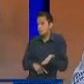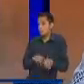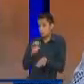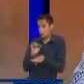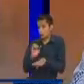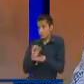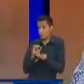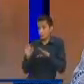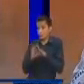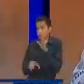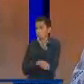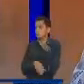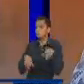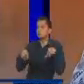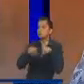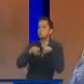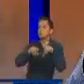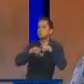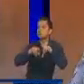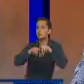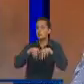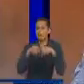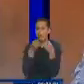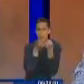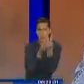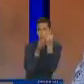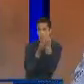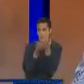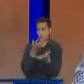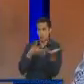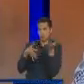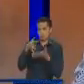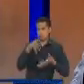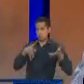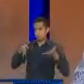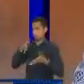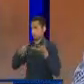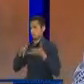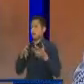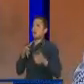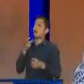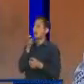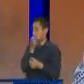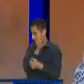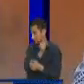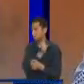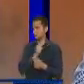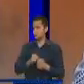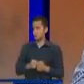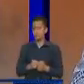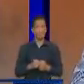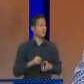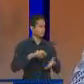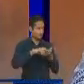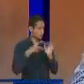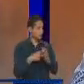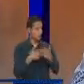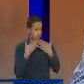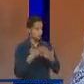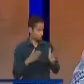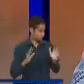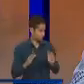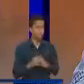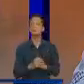a partir de esta bulla que se tiene alrededor de los transgénicos. A tu criterio, entonces, es una ley mal concebida.